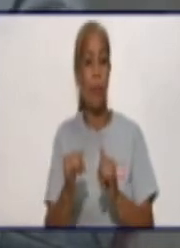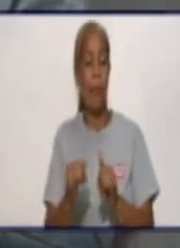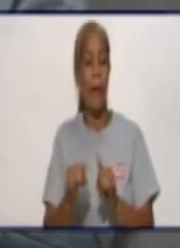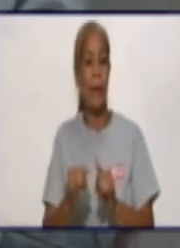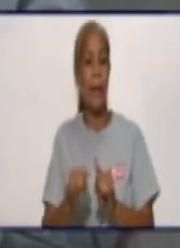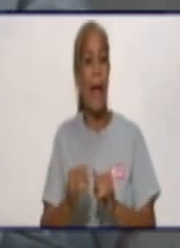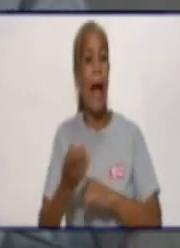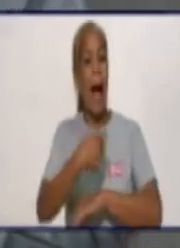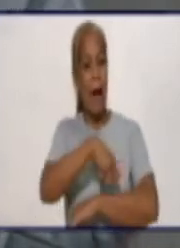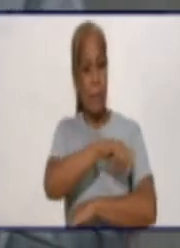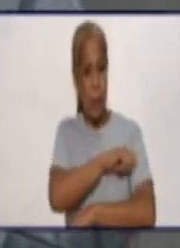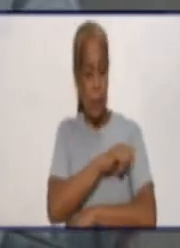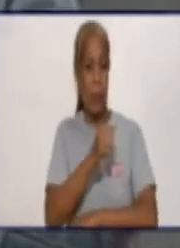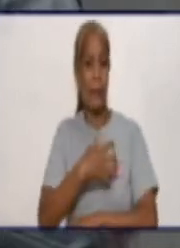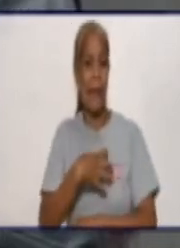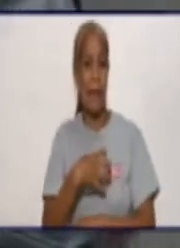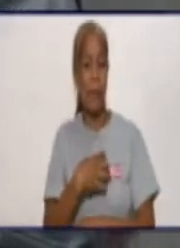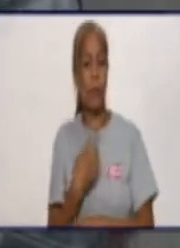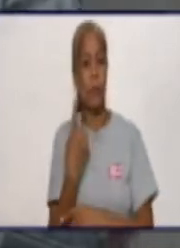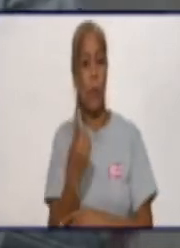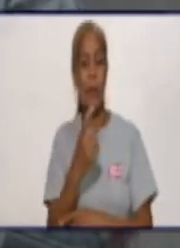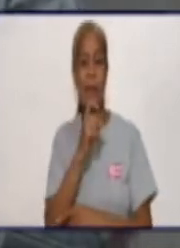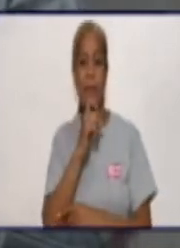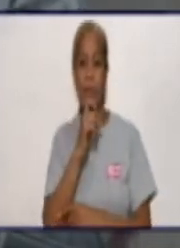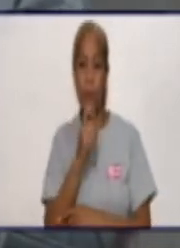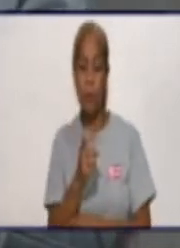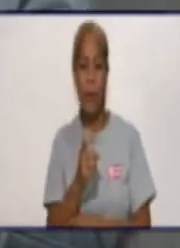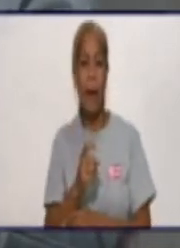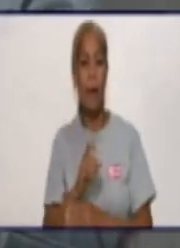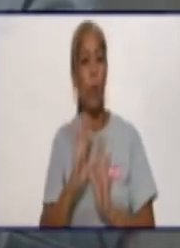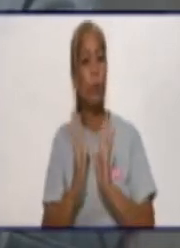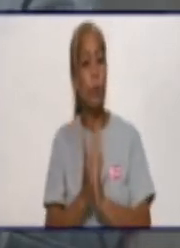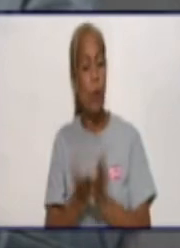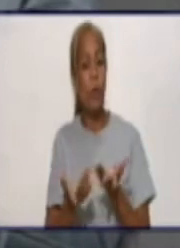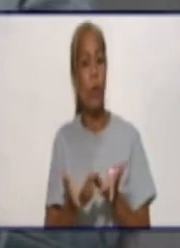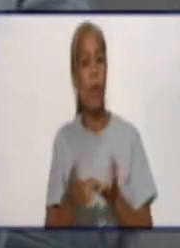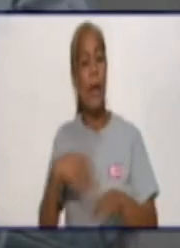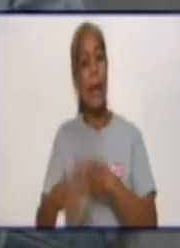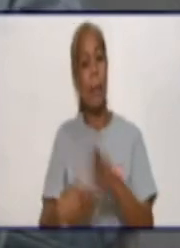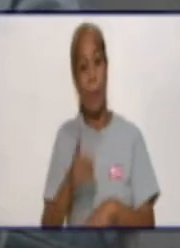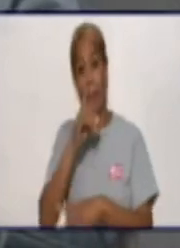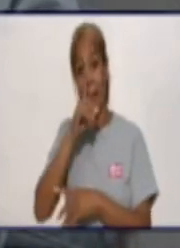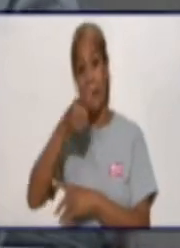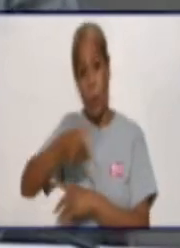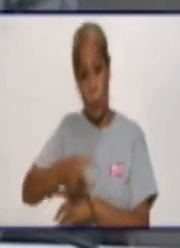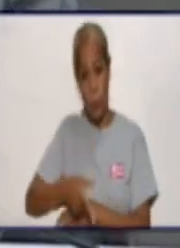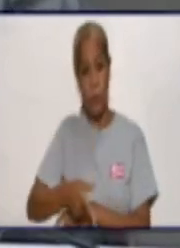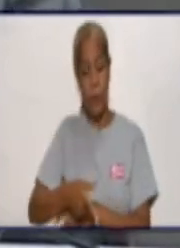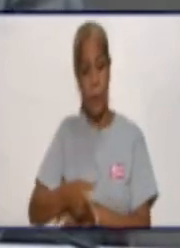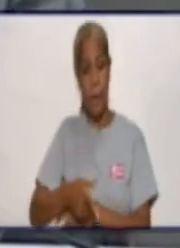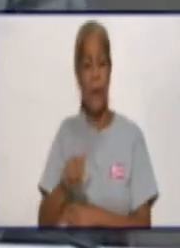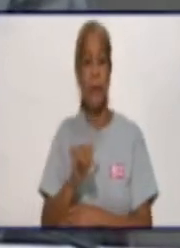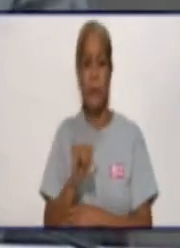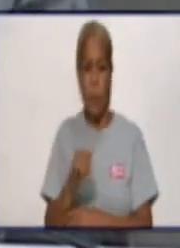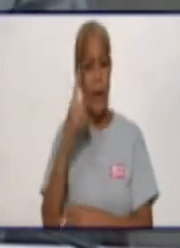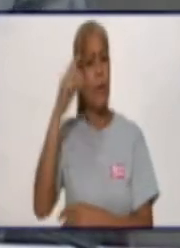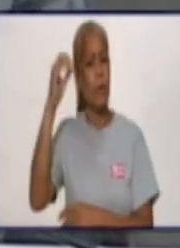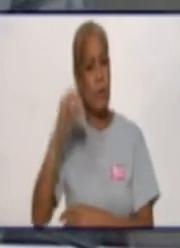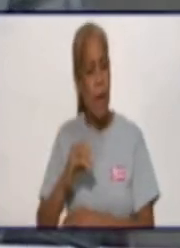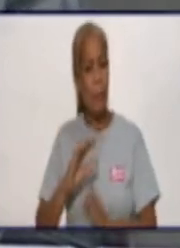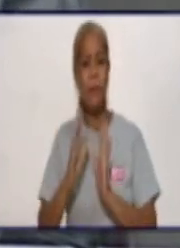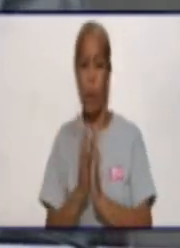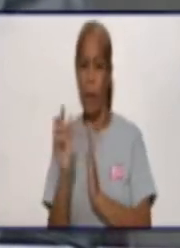déficit de combustibles físicos en losas vicente y lo saben los que tienen los tickets que ya han ido comprando para las gasolinas para los para los